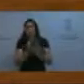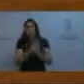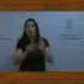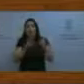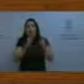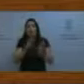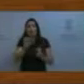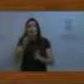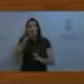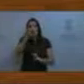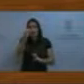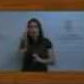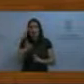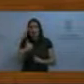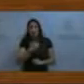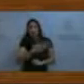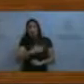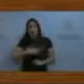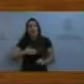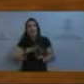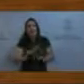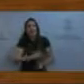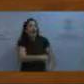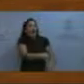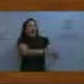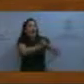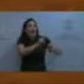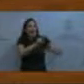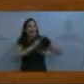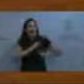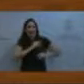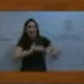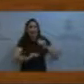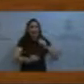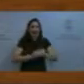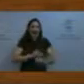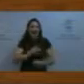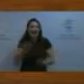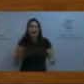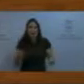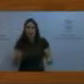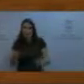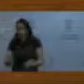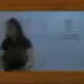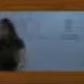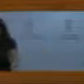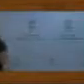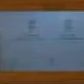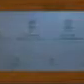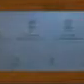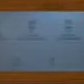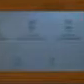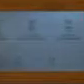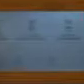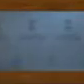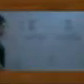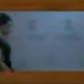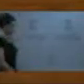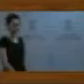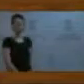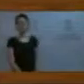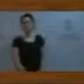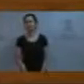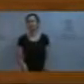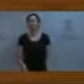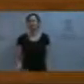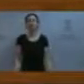¿no? Yo quisiera, en definitiva, que me contestaran qué van a hacer con la sociedad. Creo que todos queremos saberlo. Le